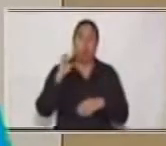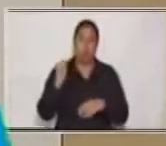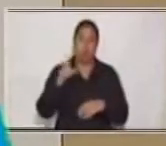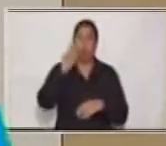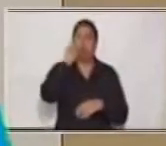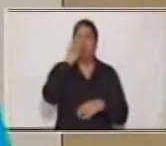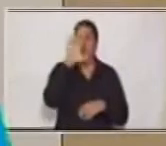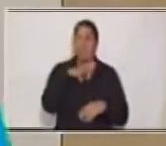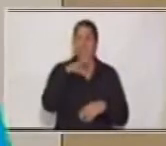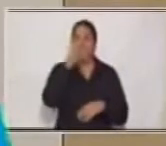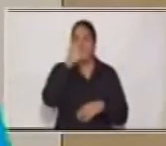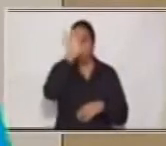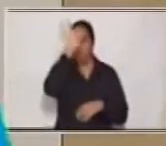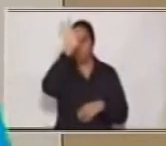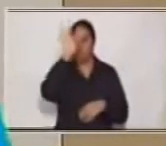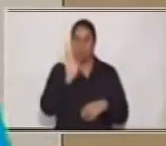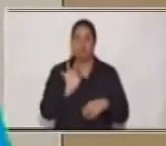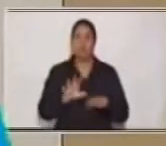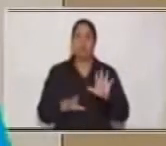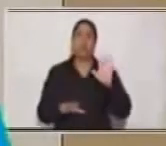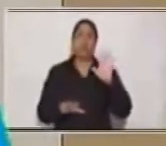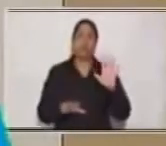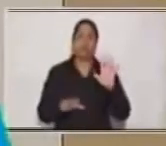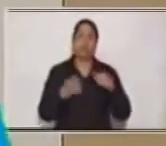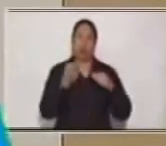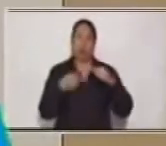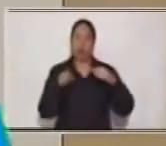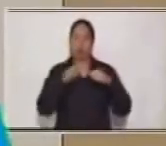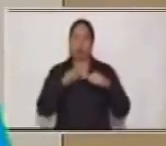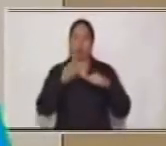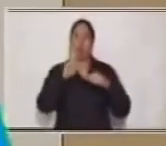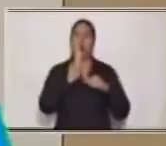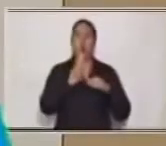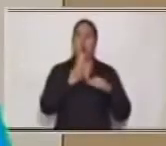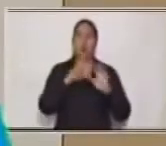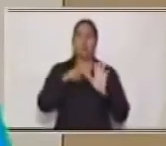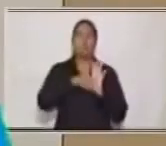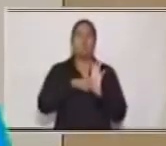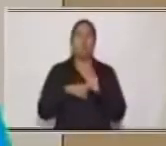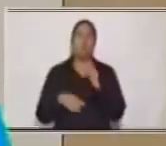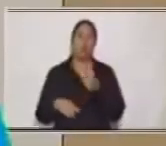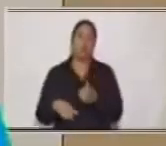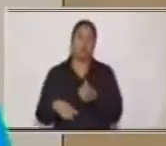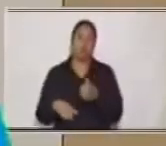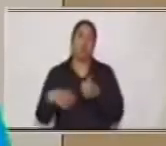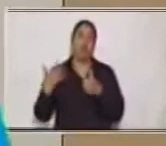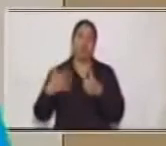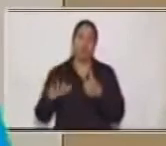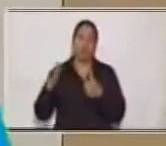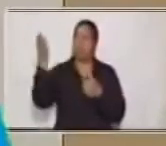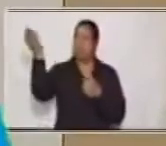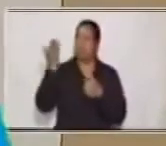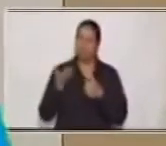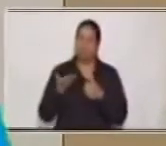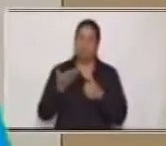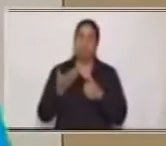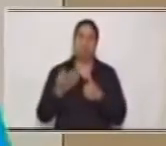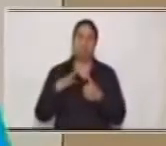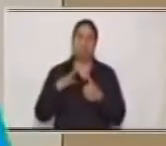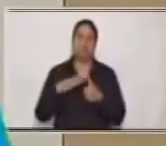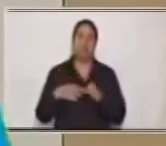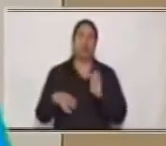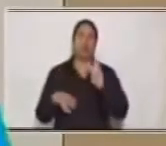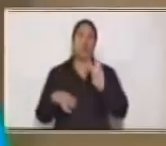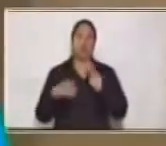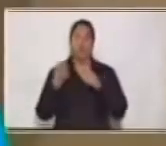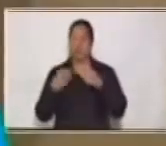tener 5 al cuadrado menos A, que nos lo dieron, que es 3 al